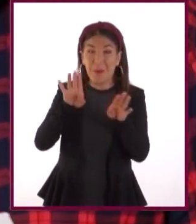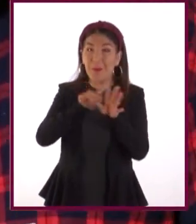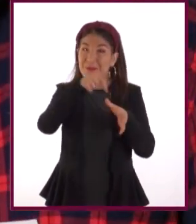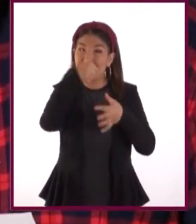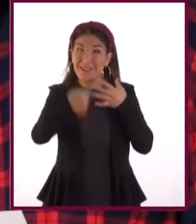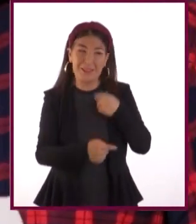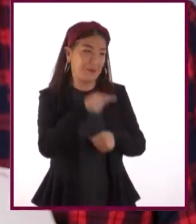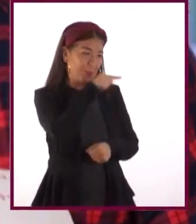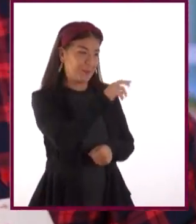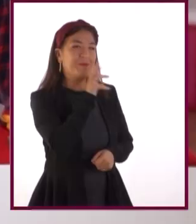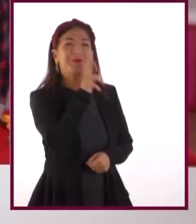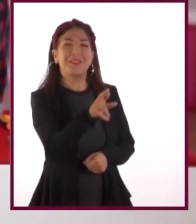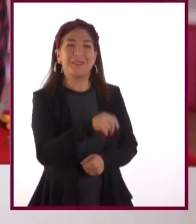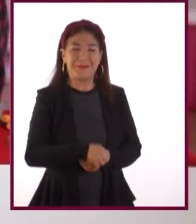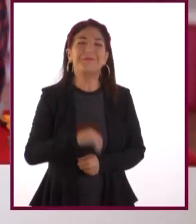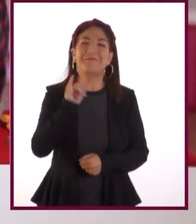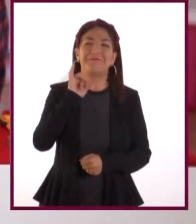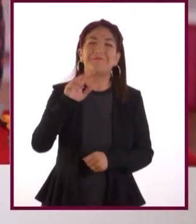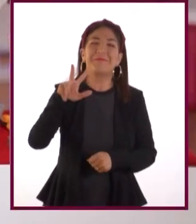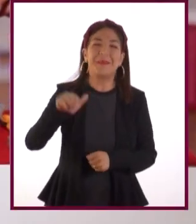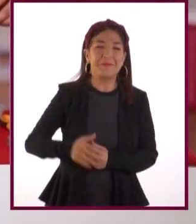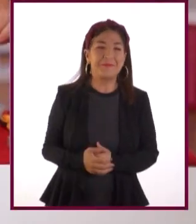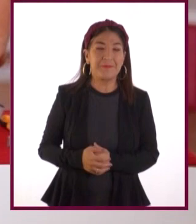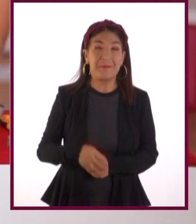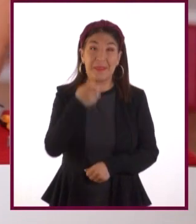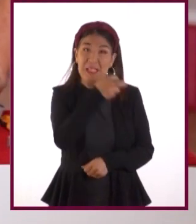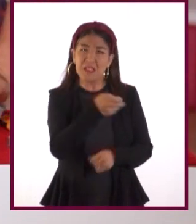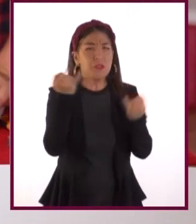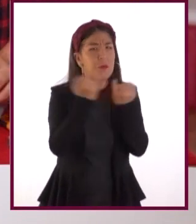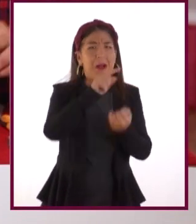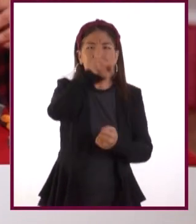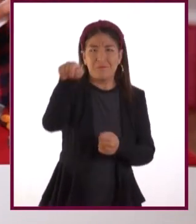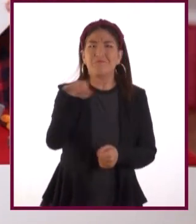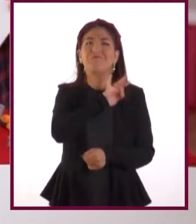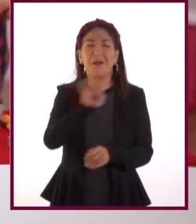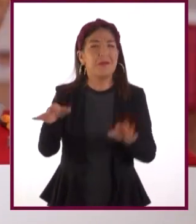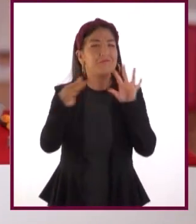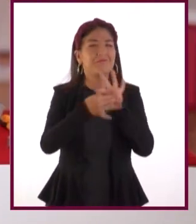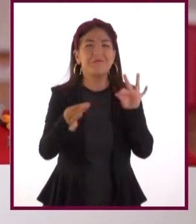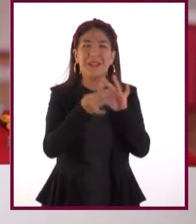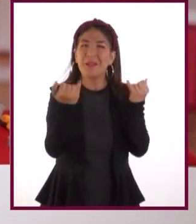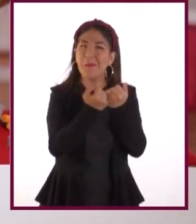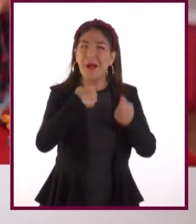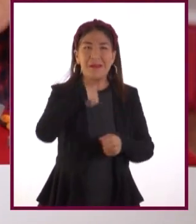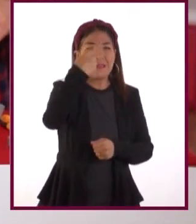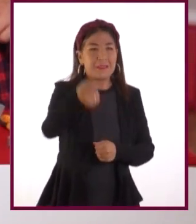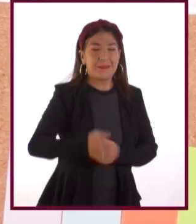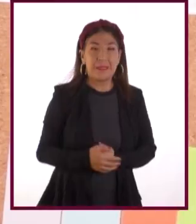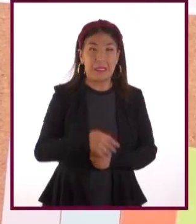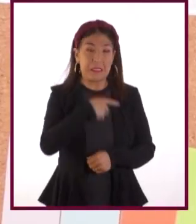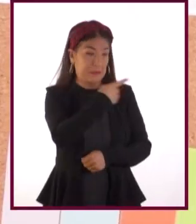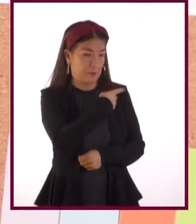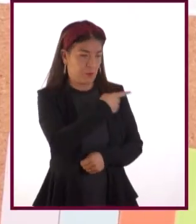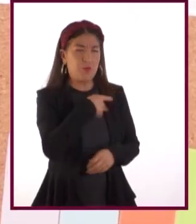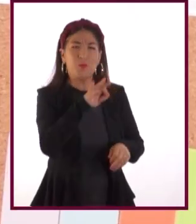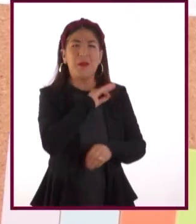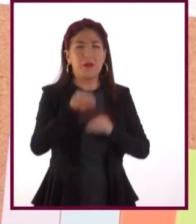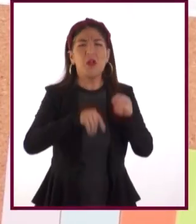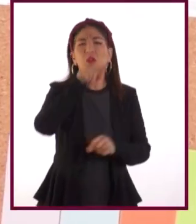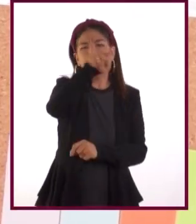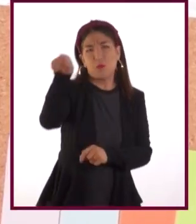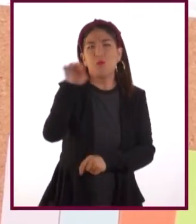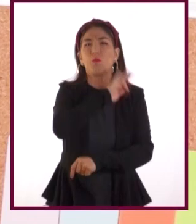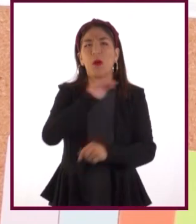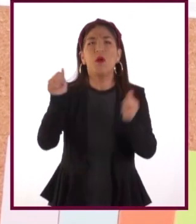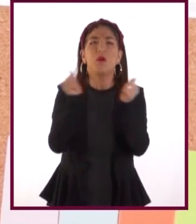escribo las instrucciones y tú lo resuelves, ¿va? Va, me late. Y así es como ustedes pueden continuar con las instrucciones. Nosotros lo hemos hecho